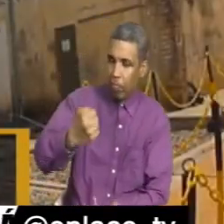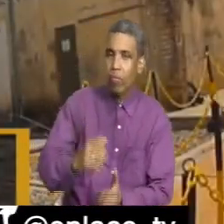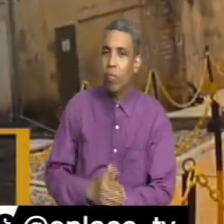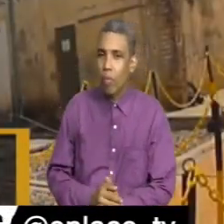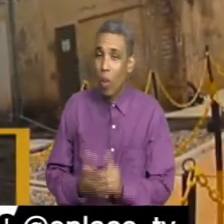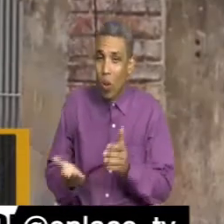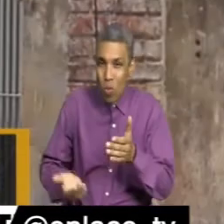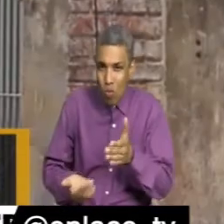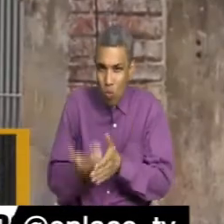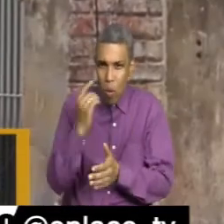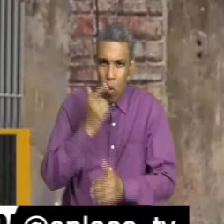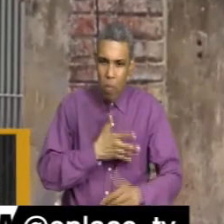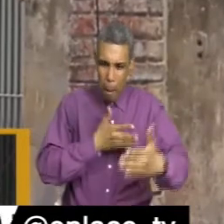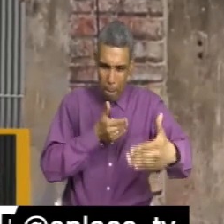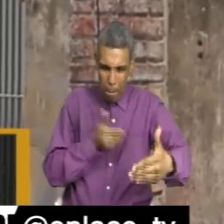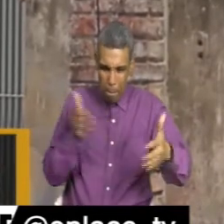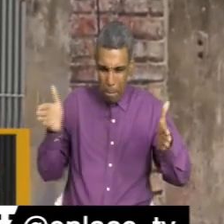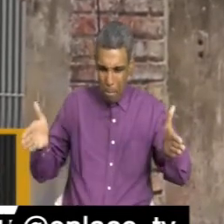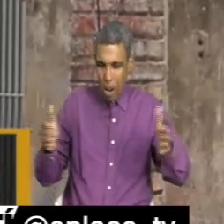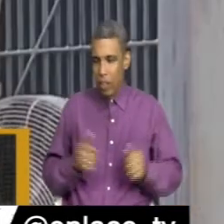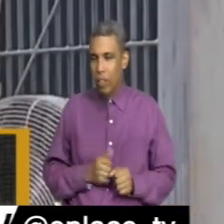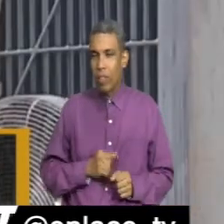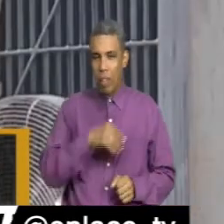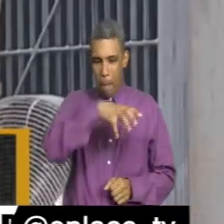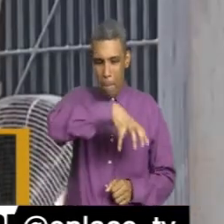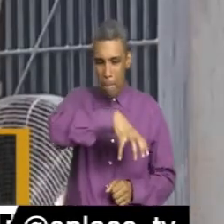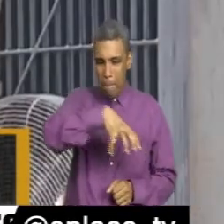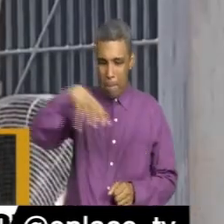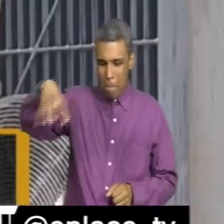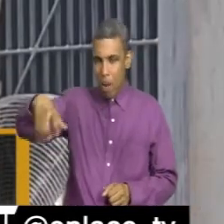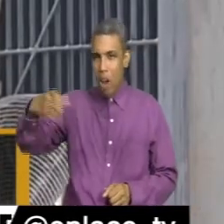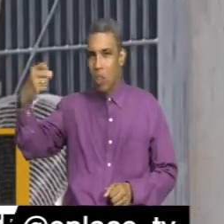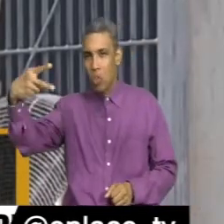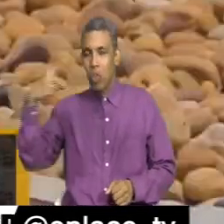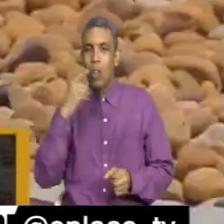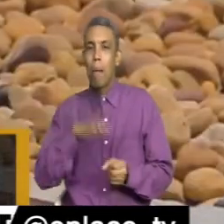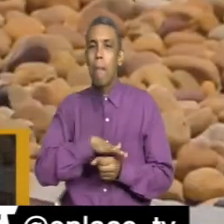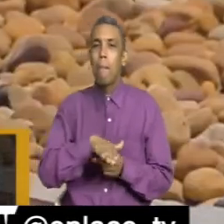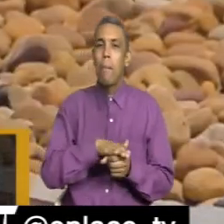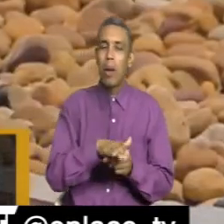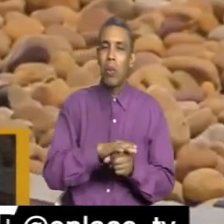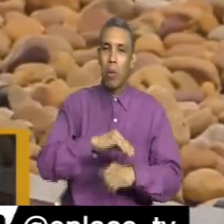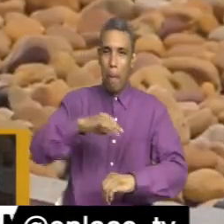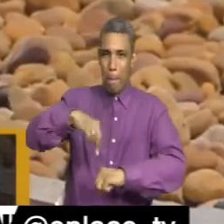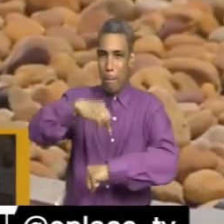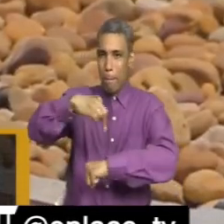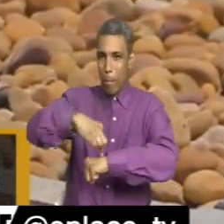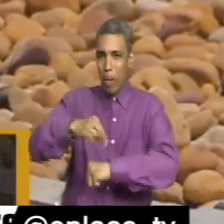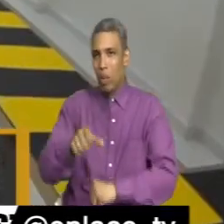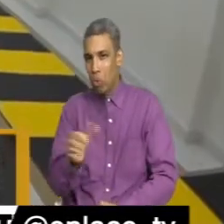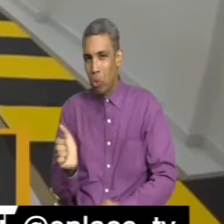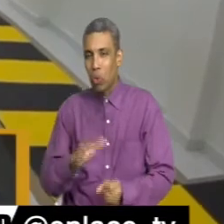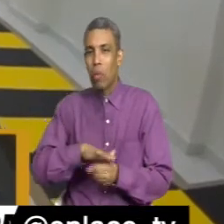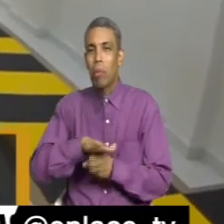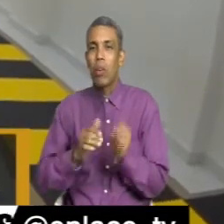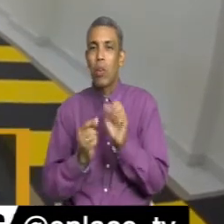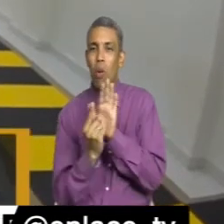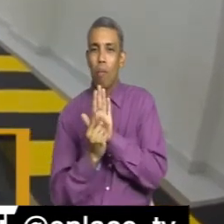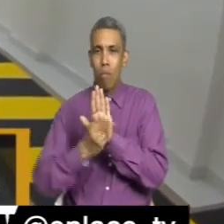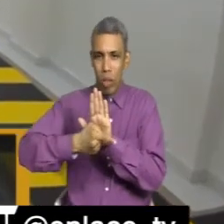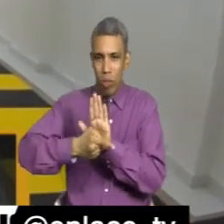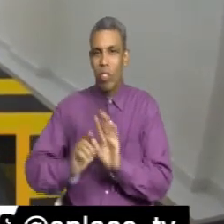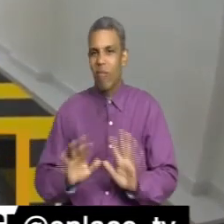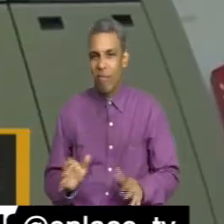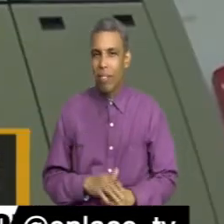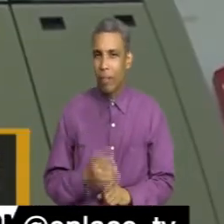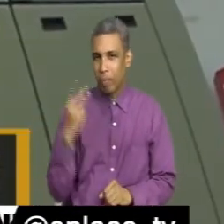nuevas subestaciones del Parnaso y Buenos Aires para mejorar sustancialmente la calidad de servicios de energía que se presta en la ciudad. Así lo ha